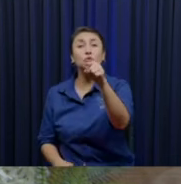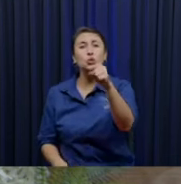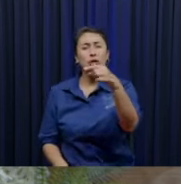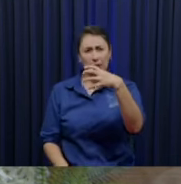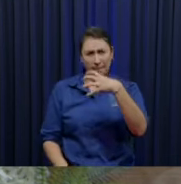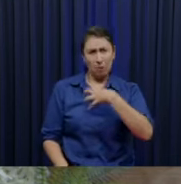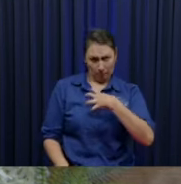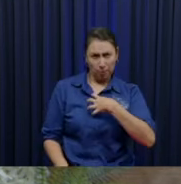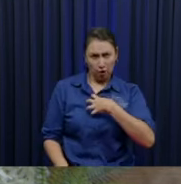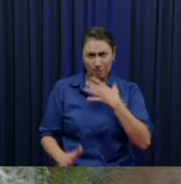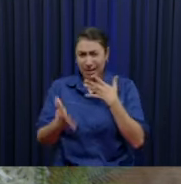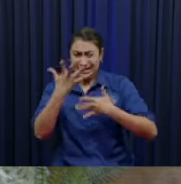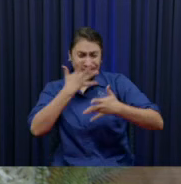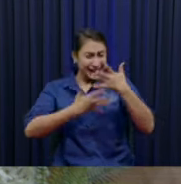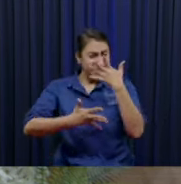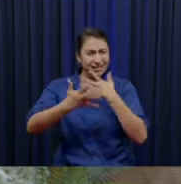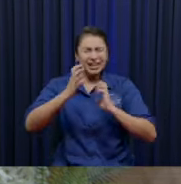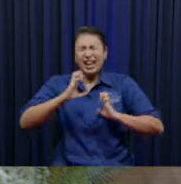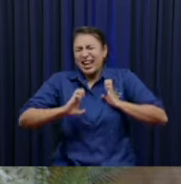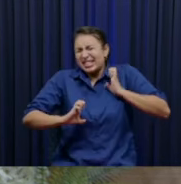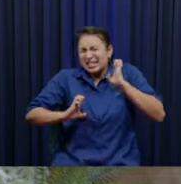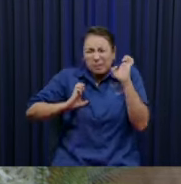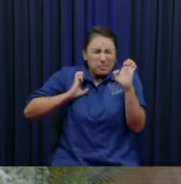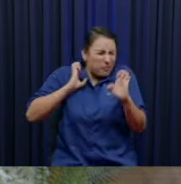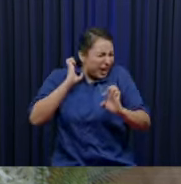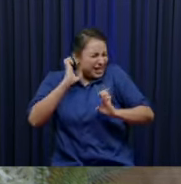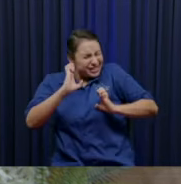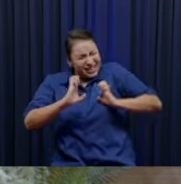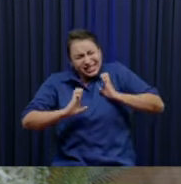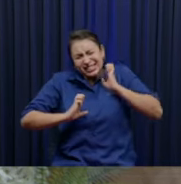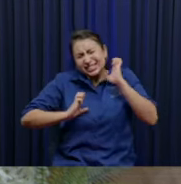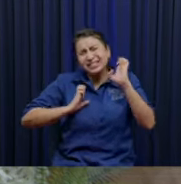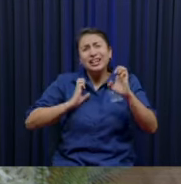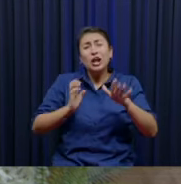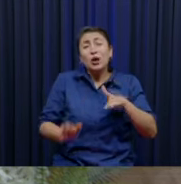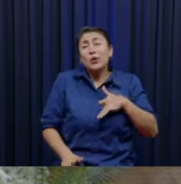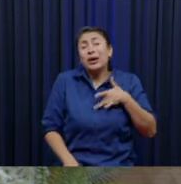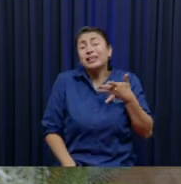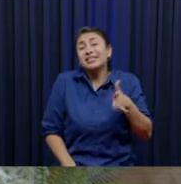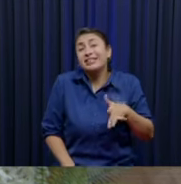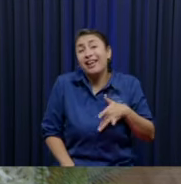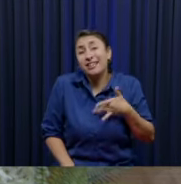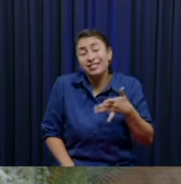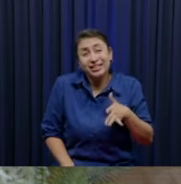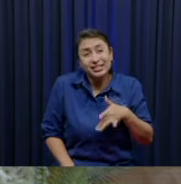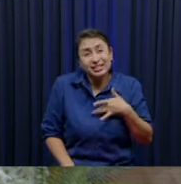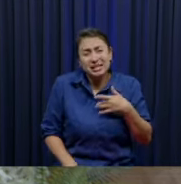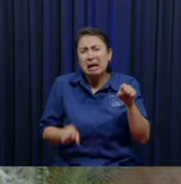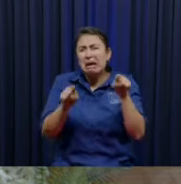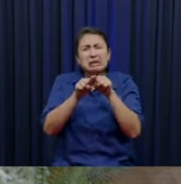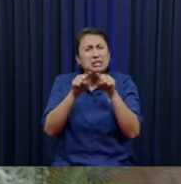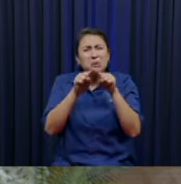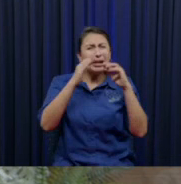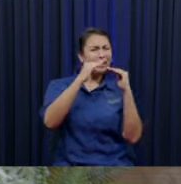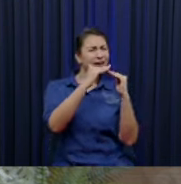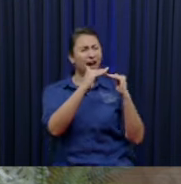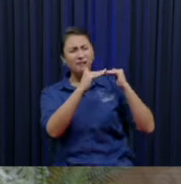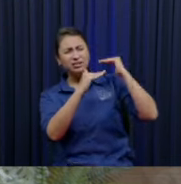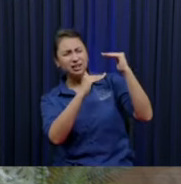Y ese es el que solo tú y él conocen. Que tú empiezas, pero es como subir escalones, me imagino yo.